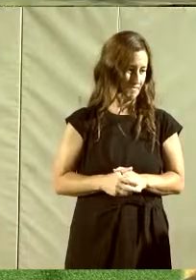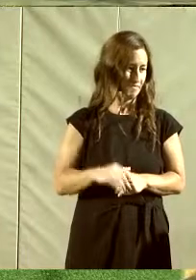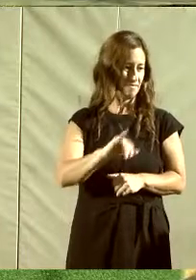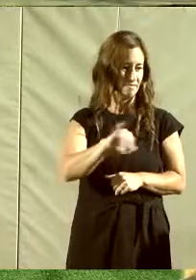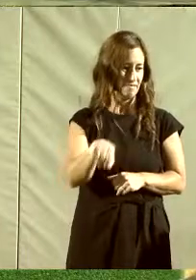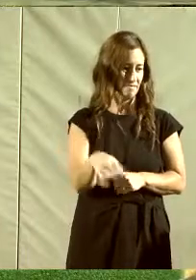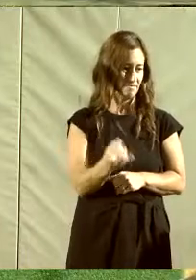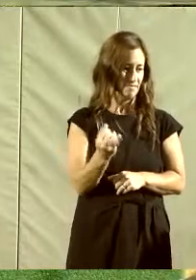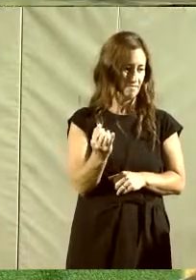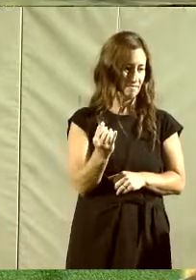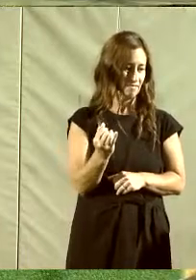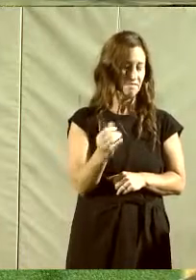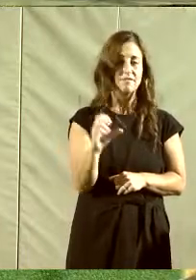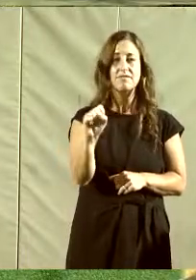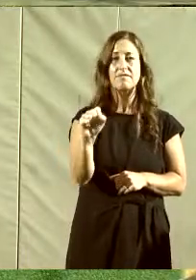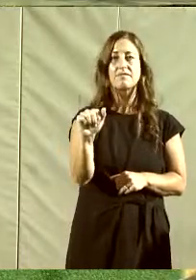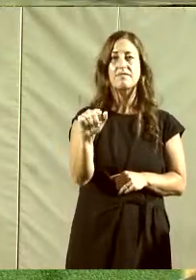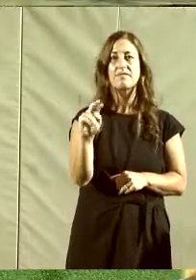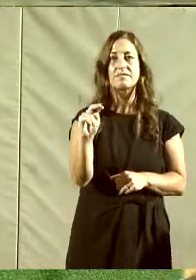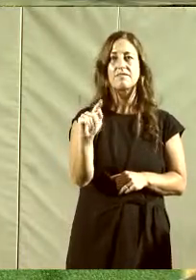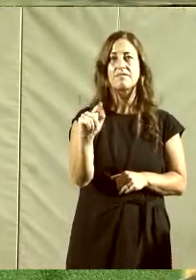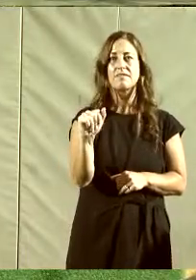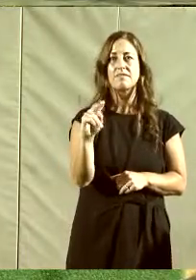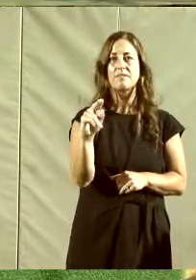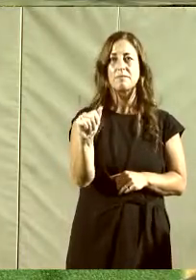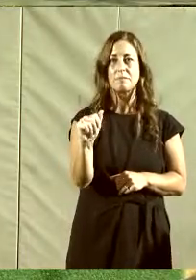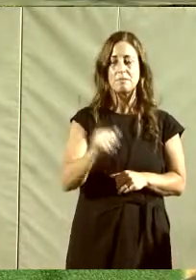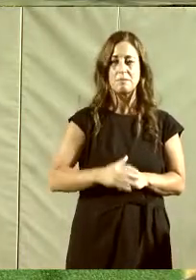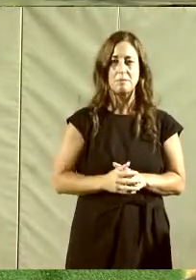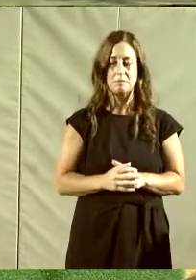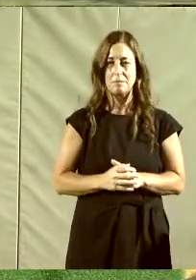Jesus Enrique Santana.